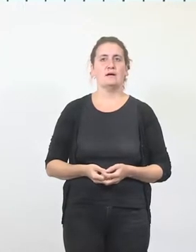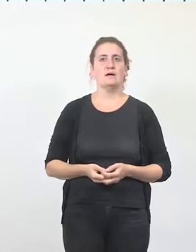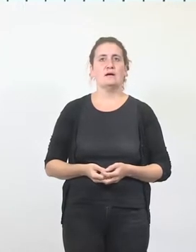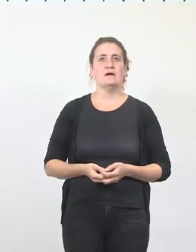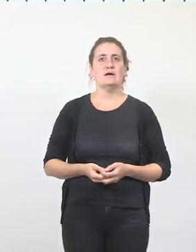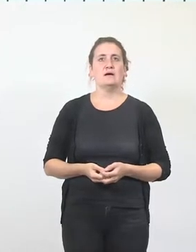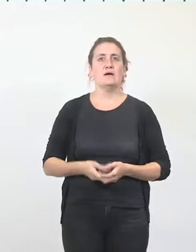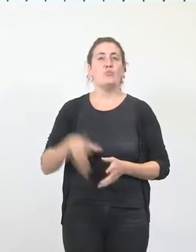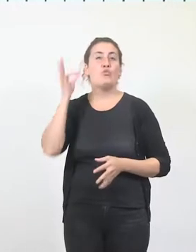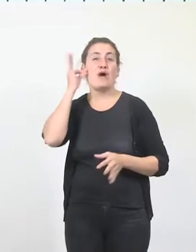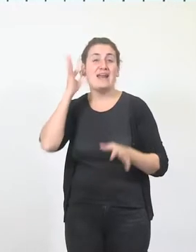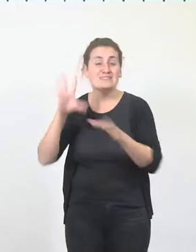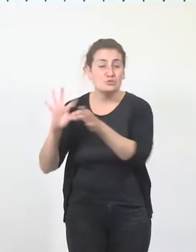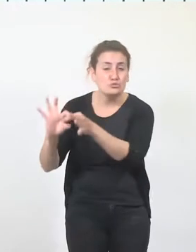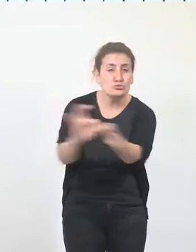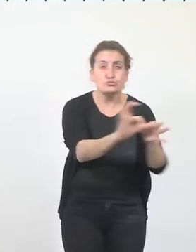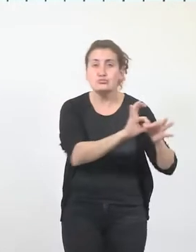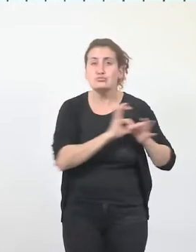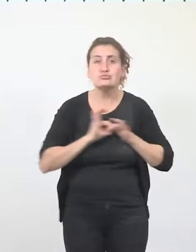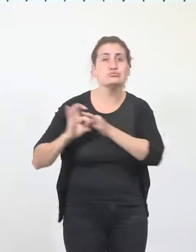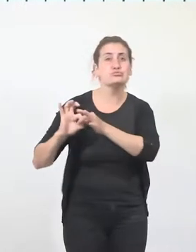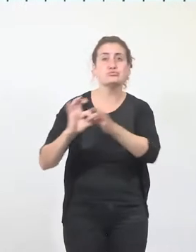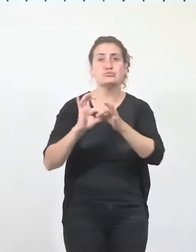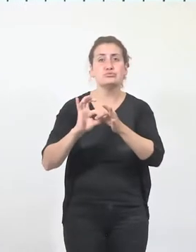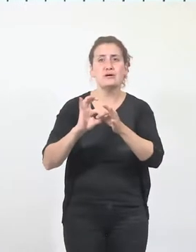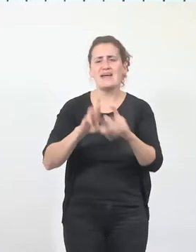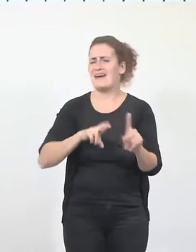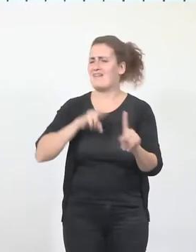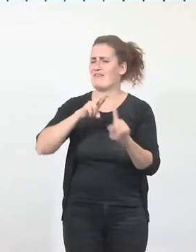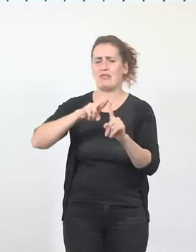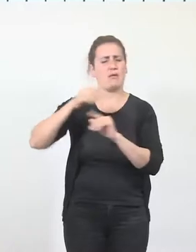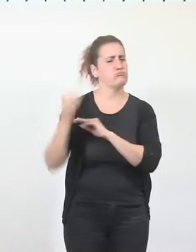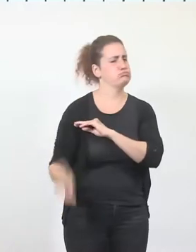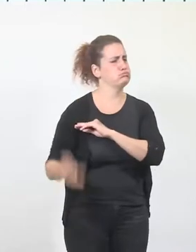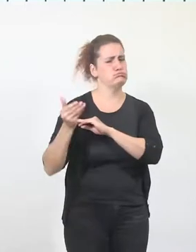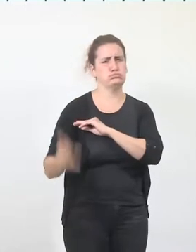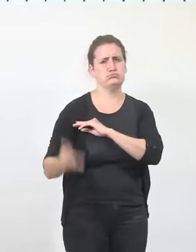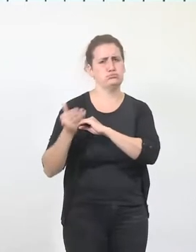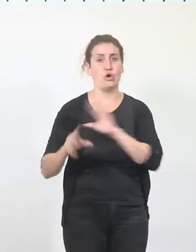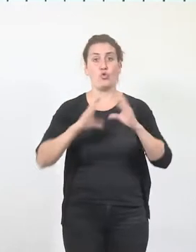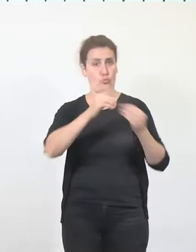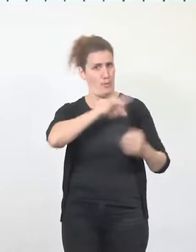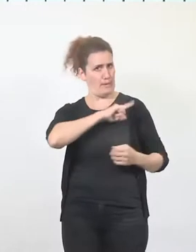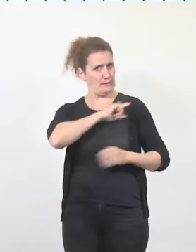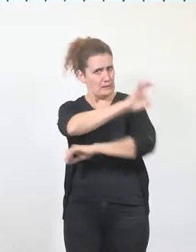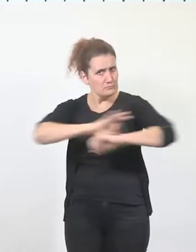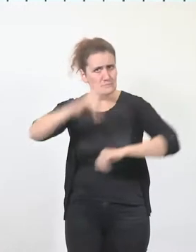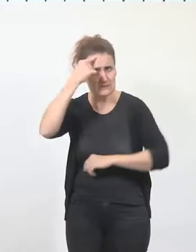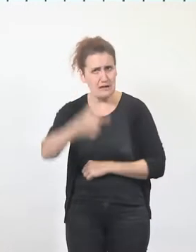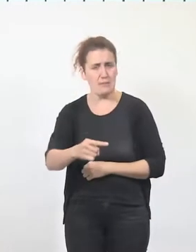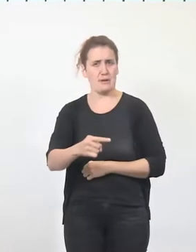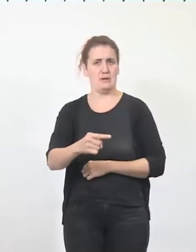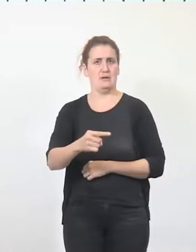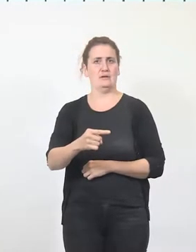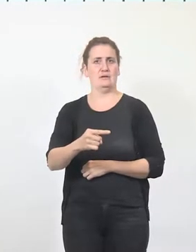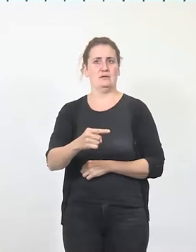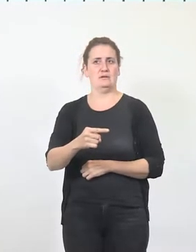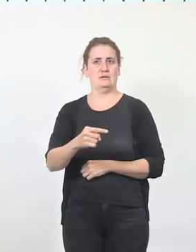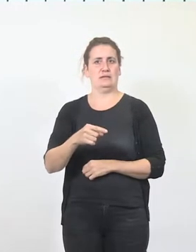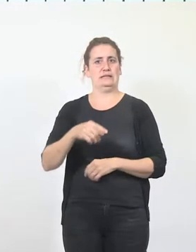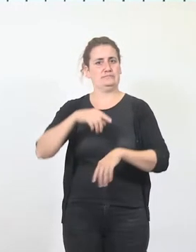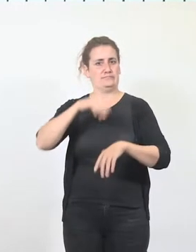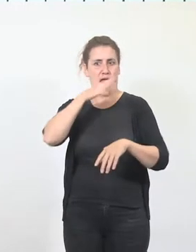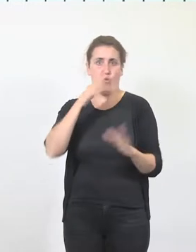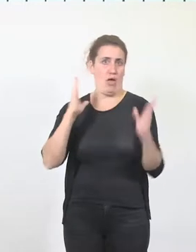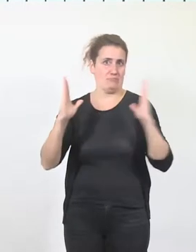La Unión de Mujeres siempre ha sido una referencia importante para el Frente Polisario, sobre todo en tiempos de